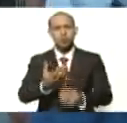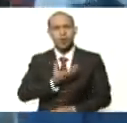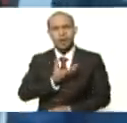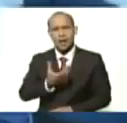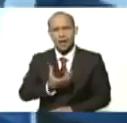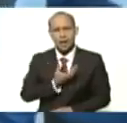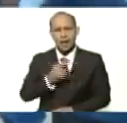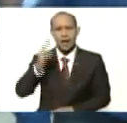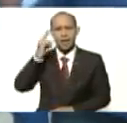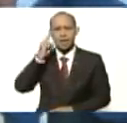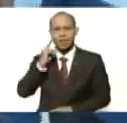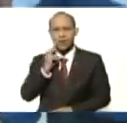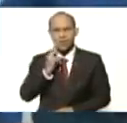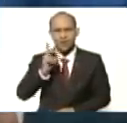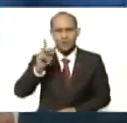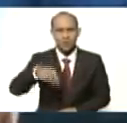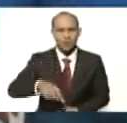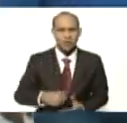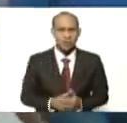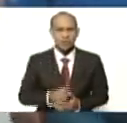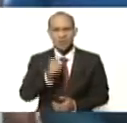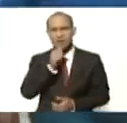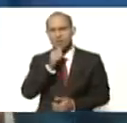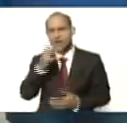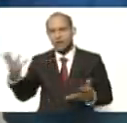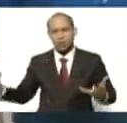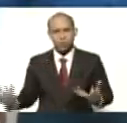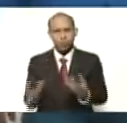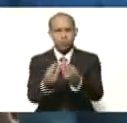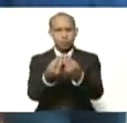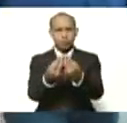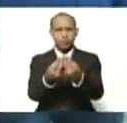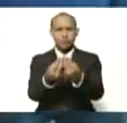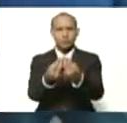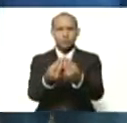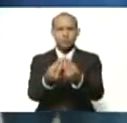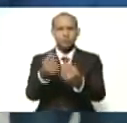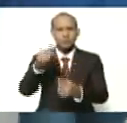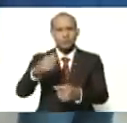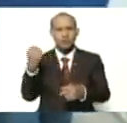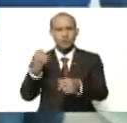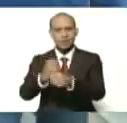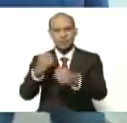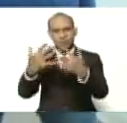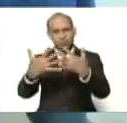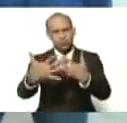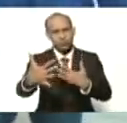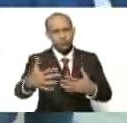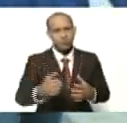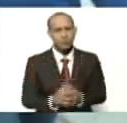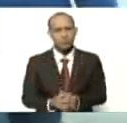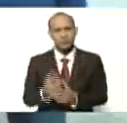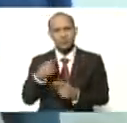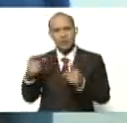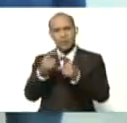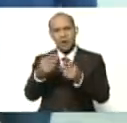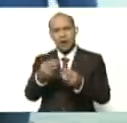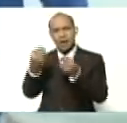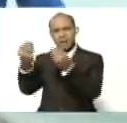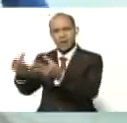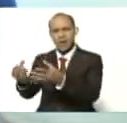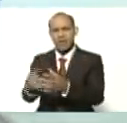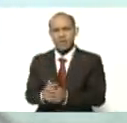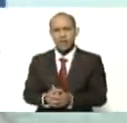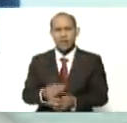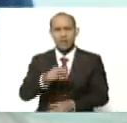bolivarianos quienes nos han acompañado en esta travesía de dar la palabra rápidamente a